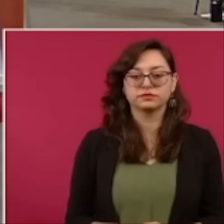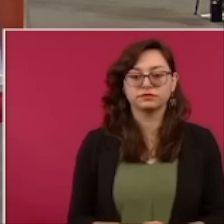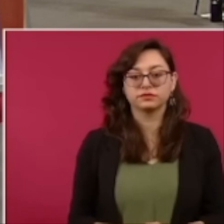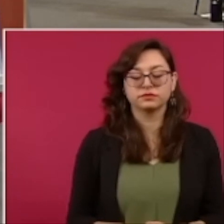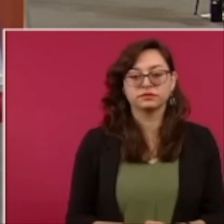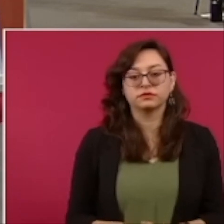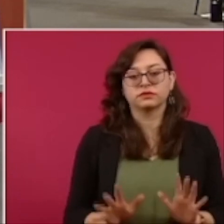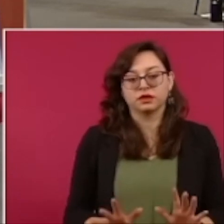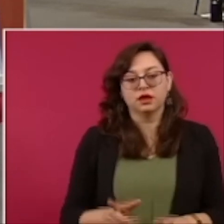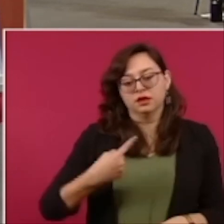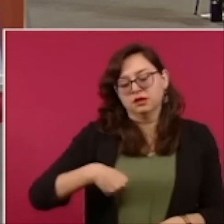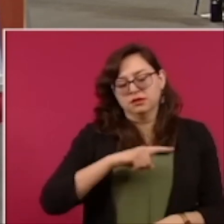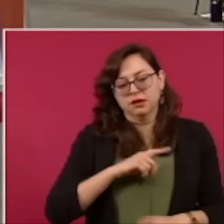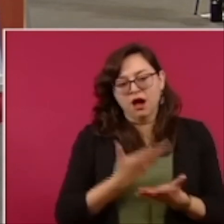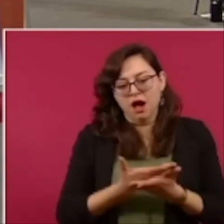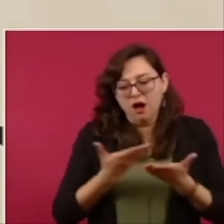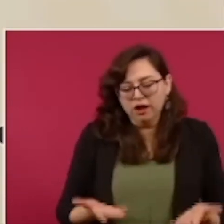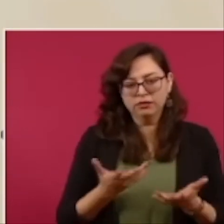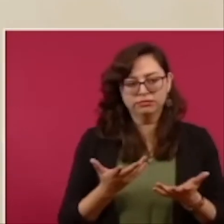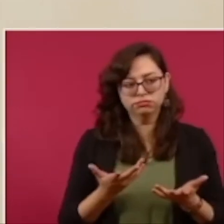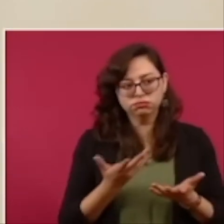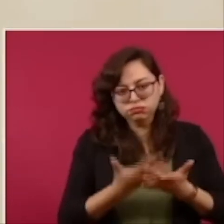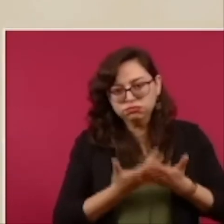porque según entiendo,